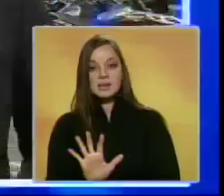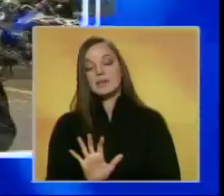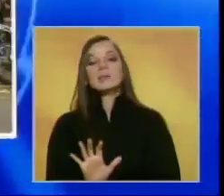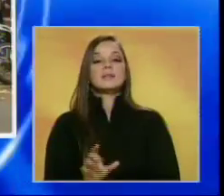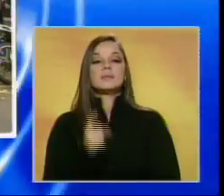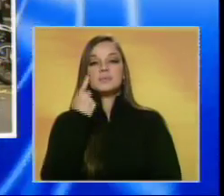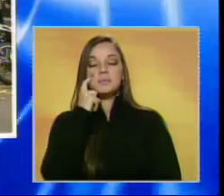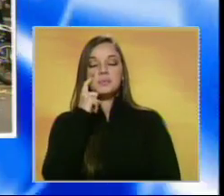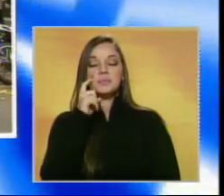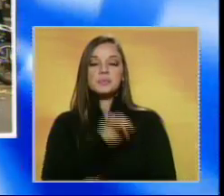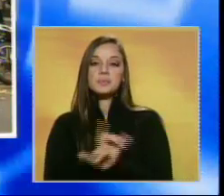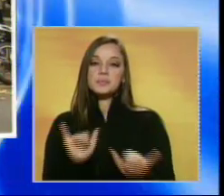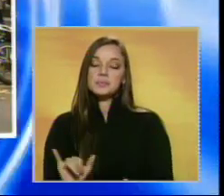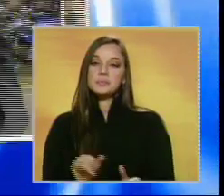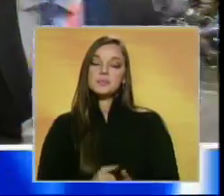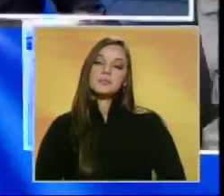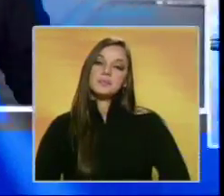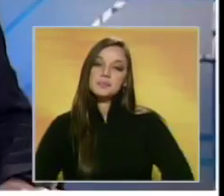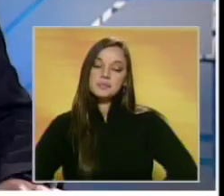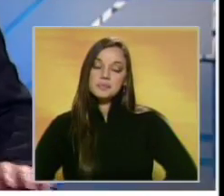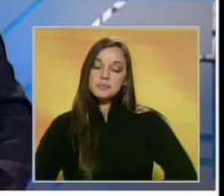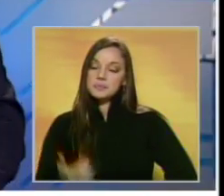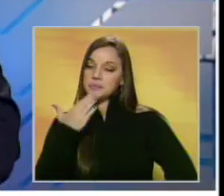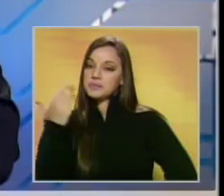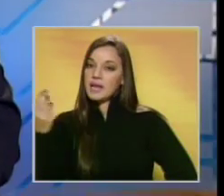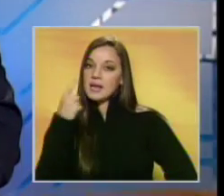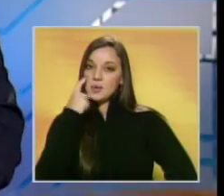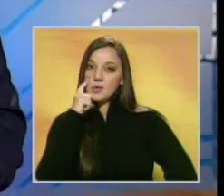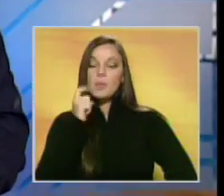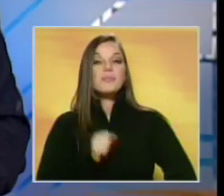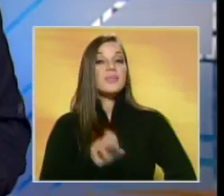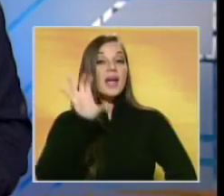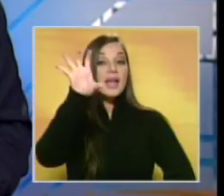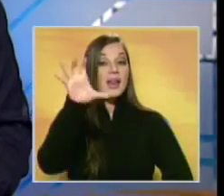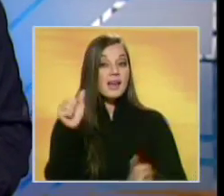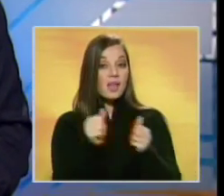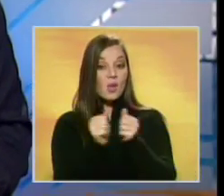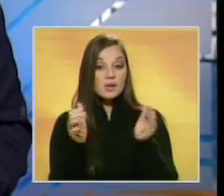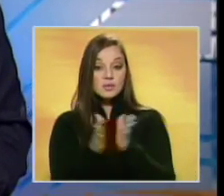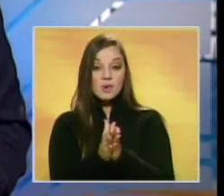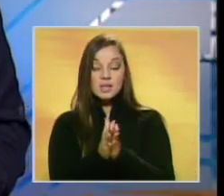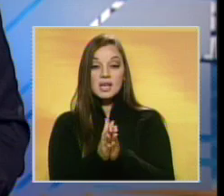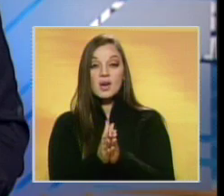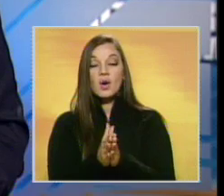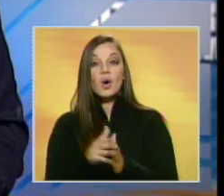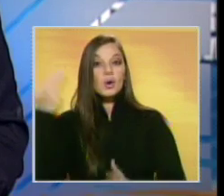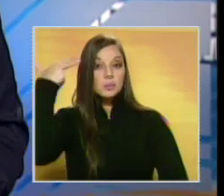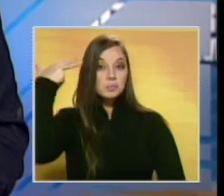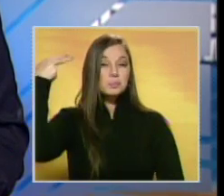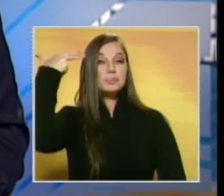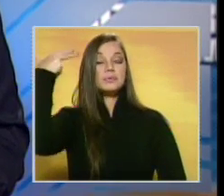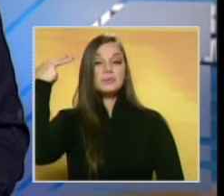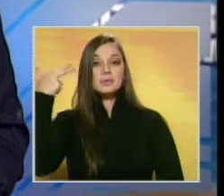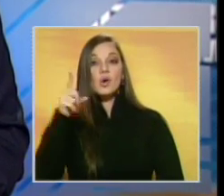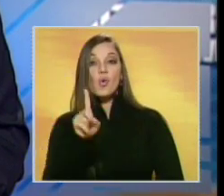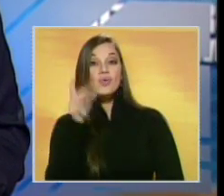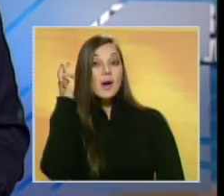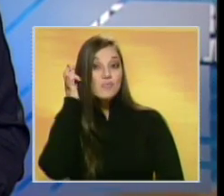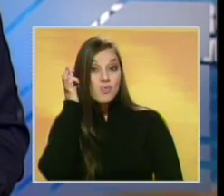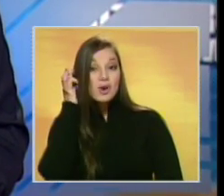Morón, Noticiero Venevisión. Muchísimas gracias, Gustavo. En el estado de Anzoátegui, de un tiro en la cabeza fue asesinada una